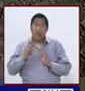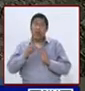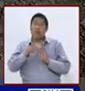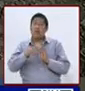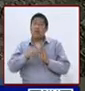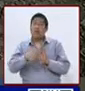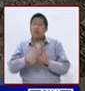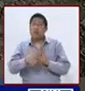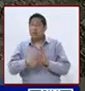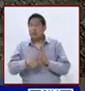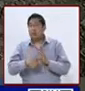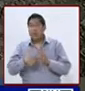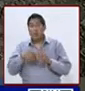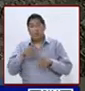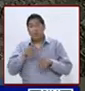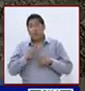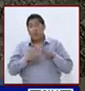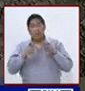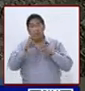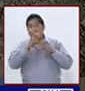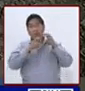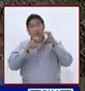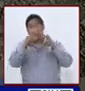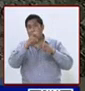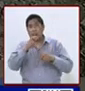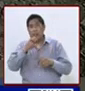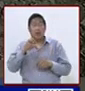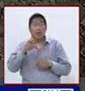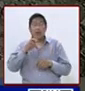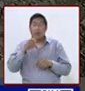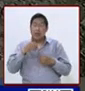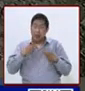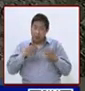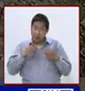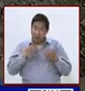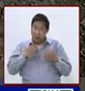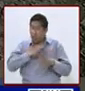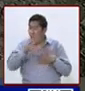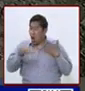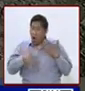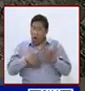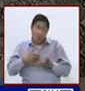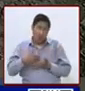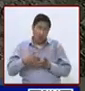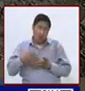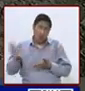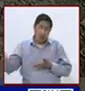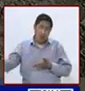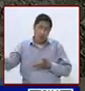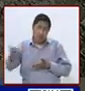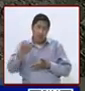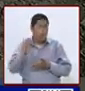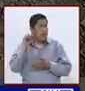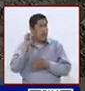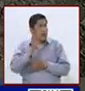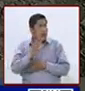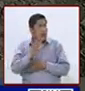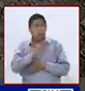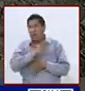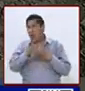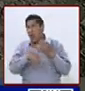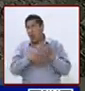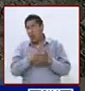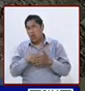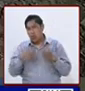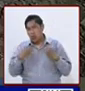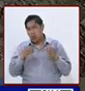tarde, ¿no ve? Va a subir, van a subir ellos los que venden. Toditos van a salir en la tarde, como a las 5. Todo lo